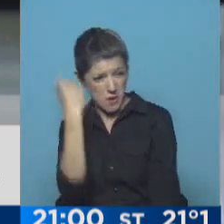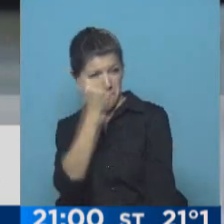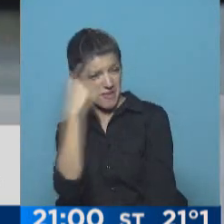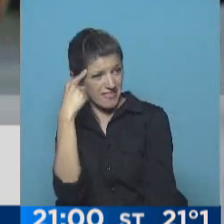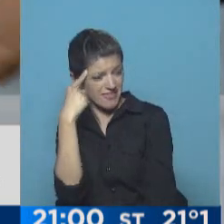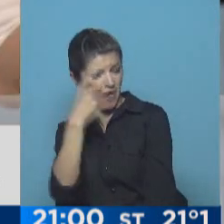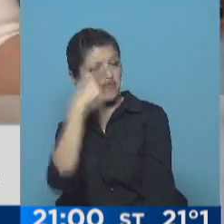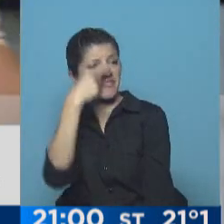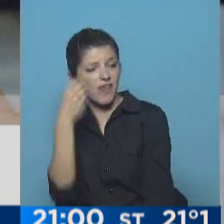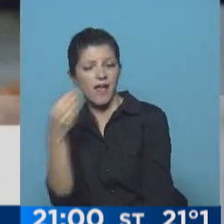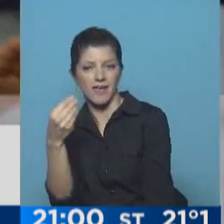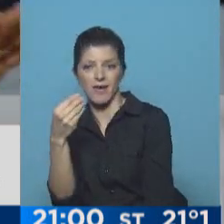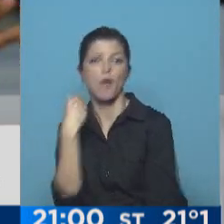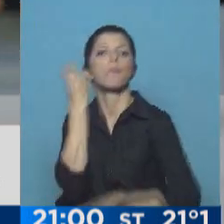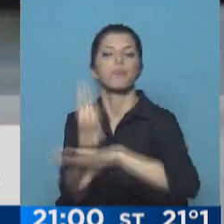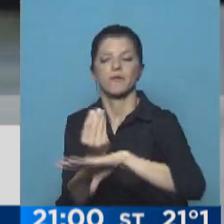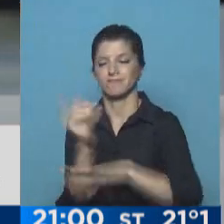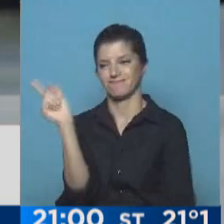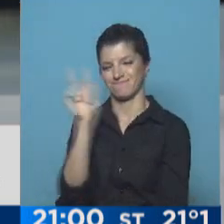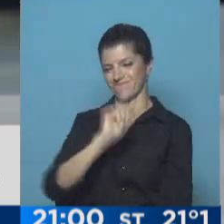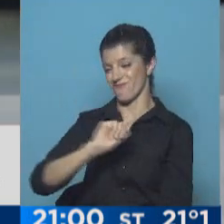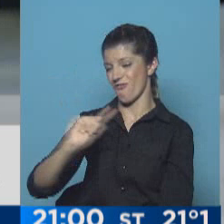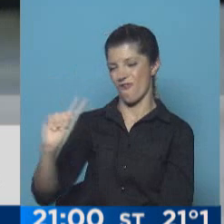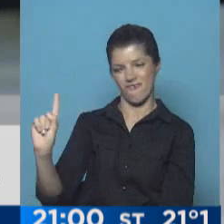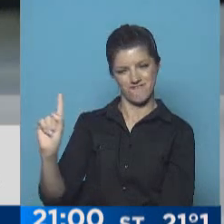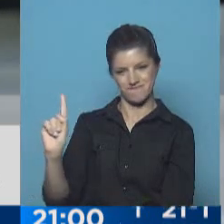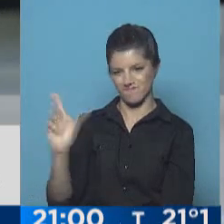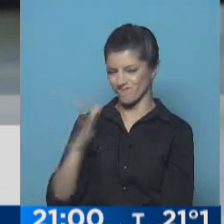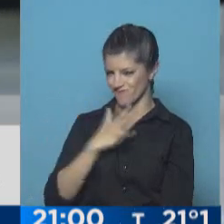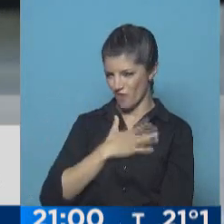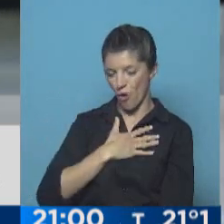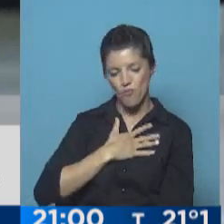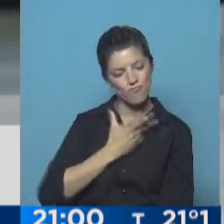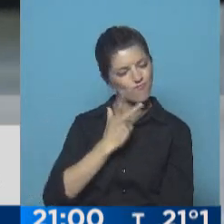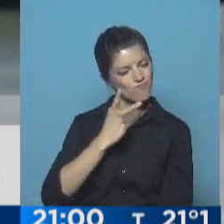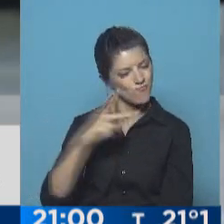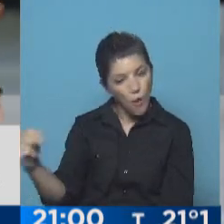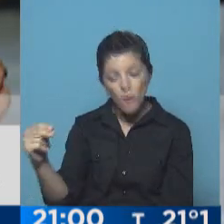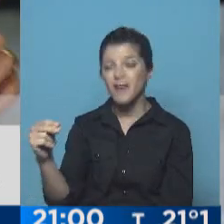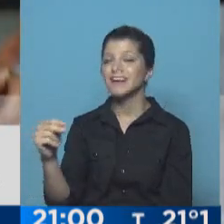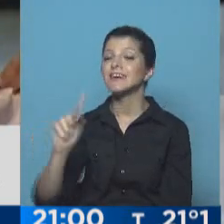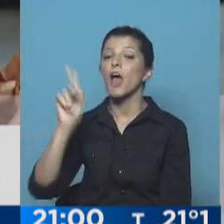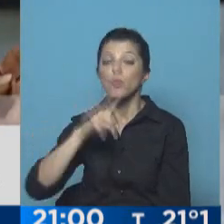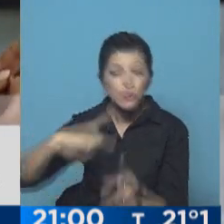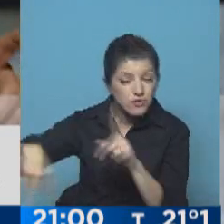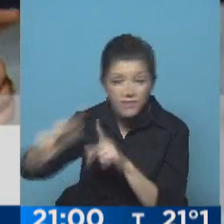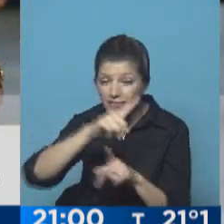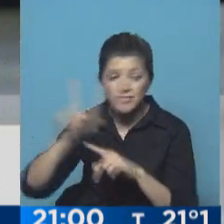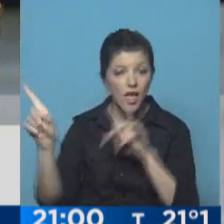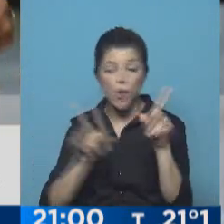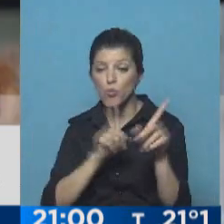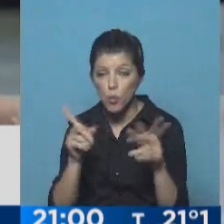estar no no voy a permitir bajo ningún punto de vista que ninguno de